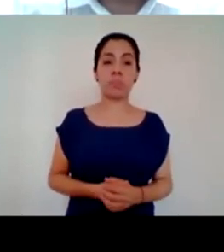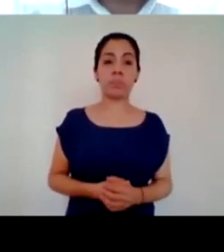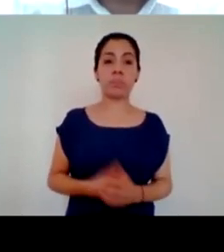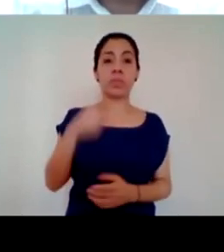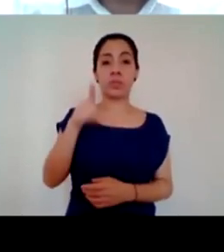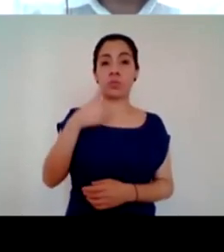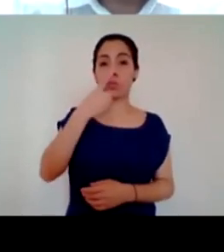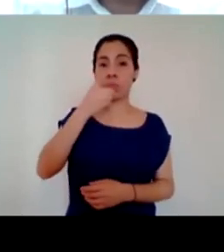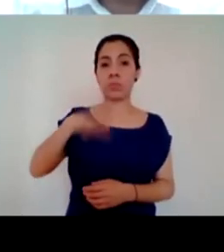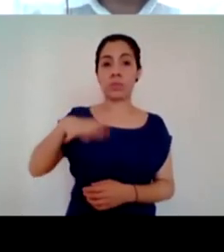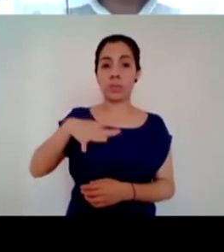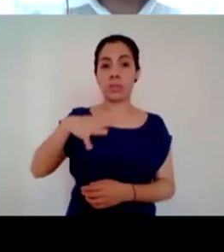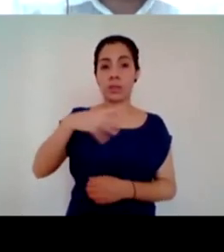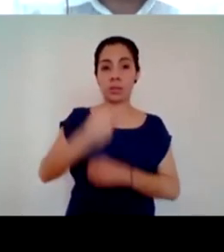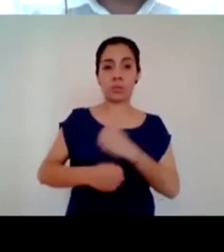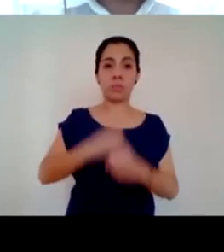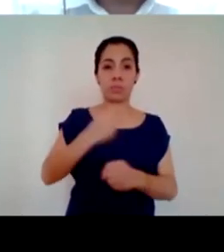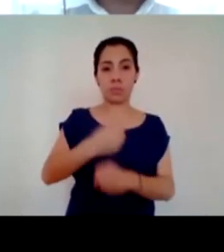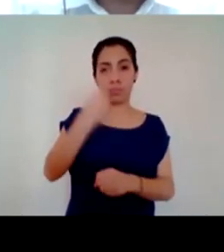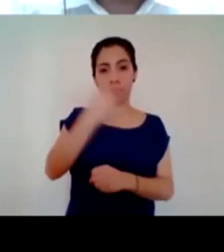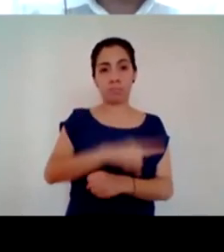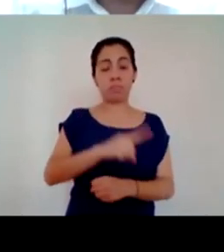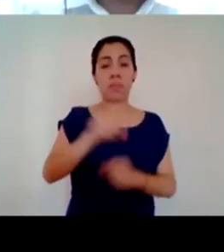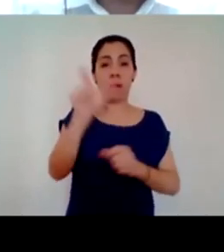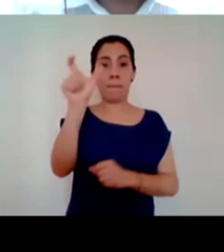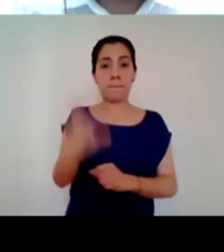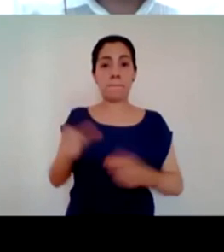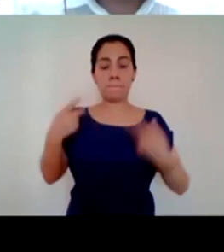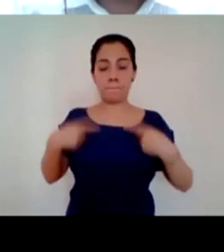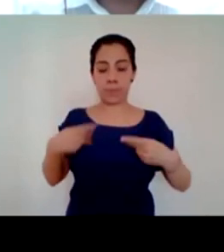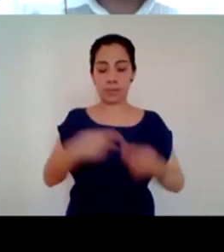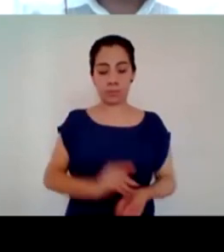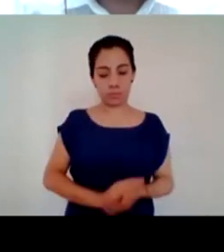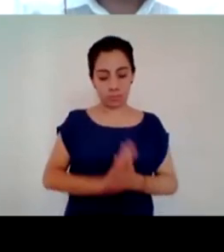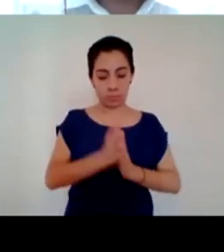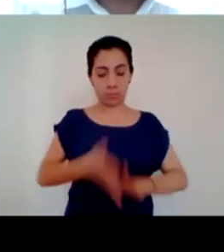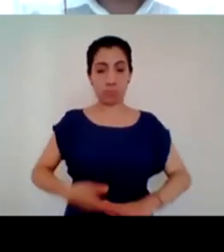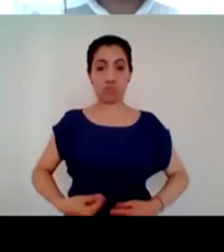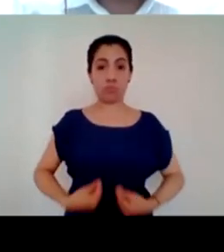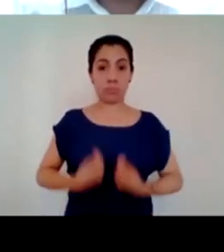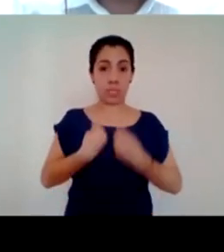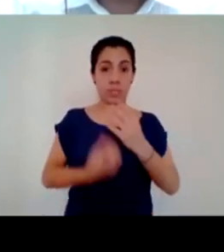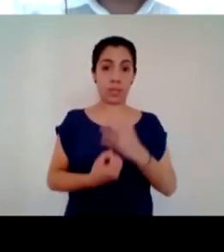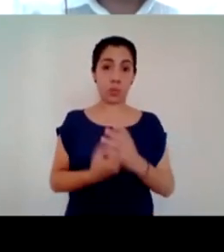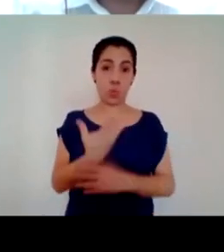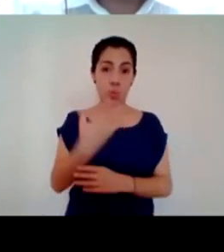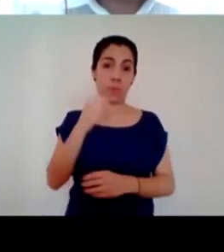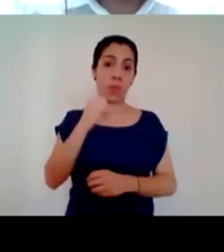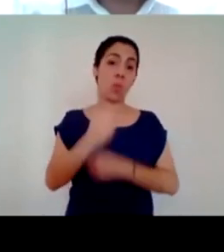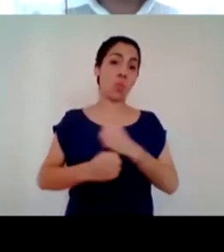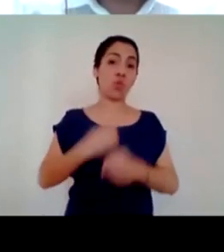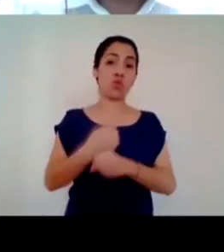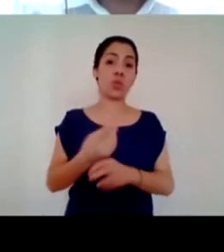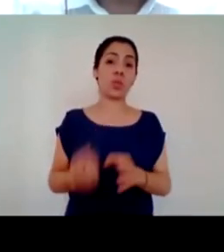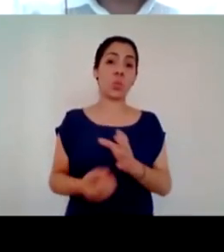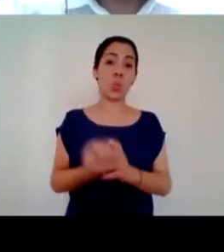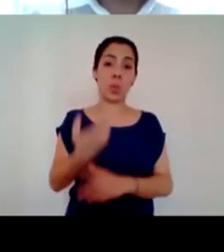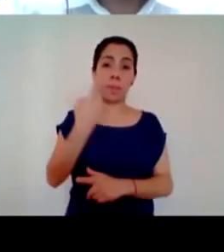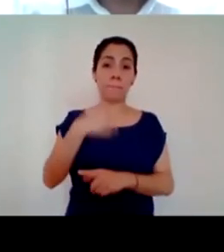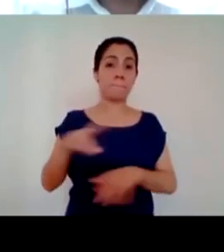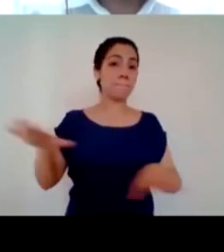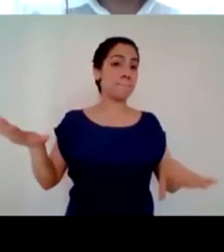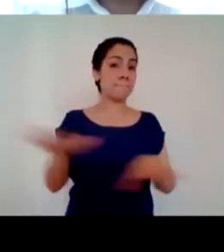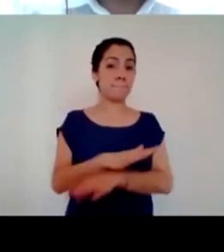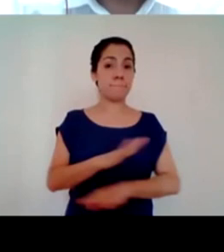una persona nueva, ¿no? Que sí. Puedan tener estos chavos, estas chavas, una oportunidad de ser otros distintos.